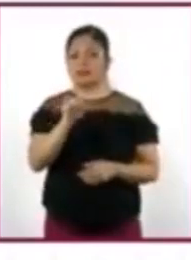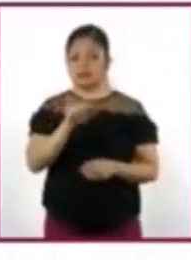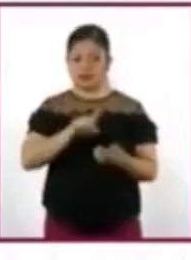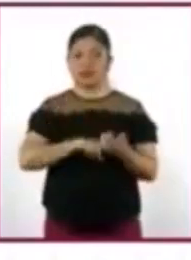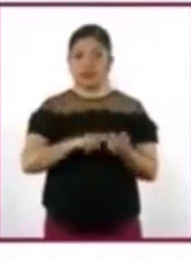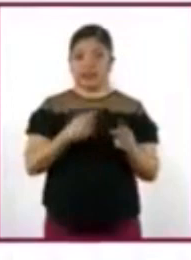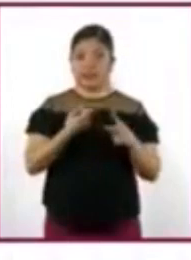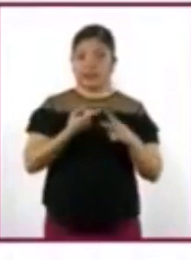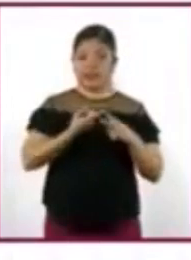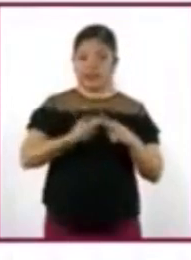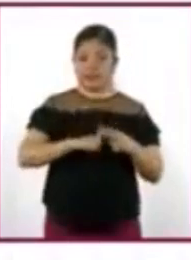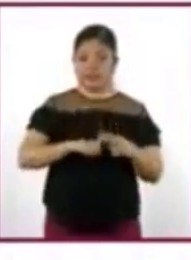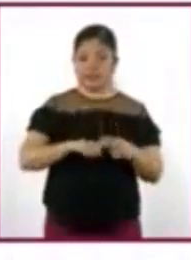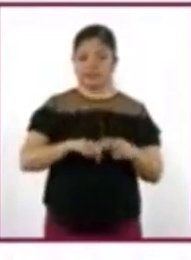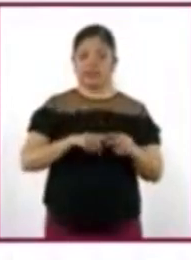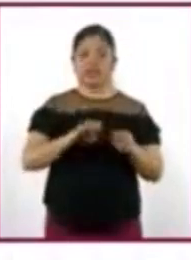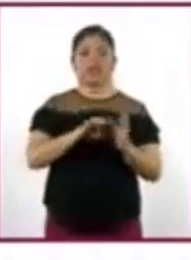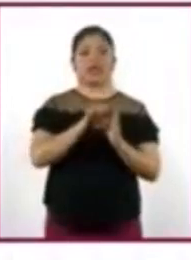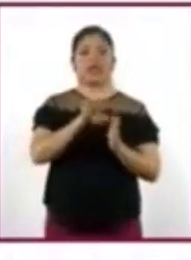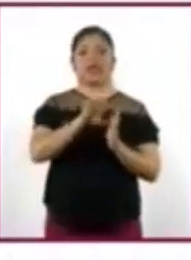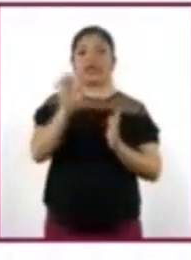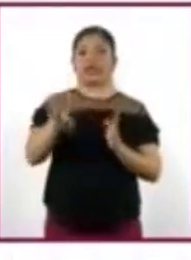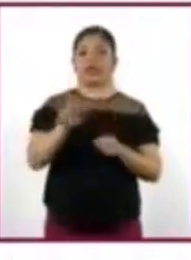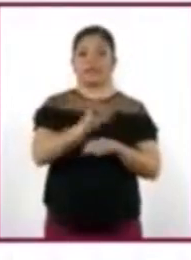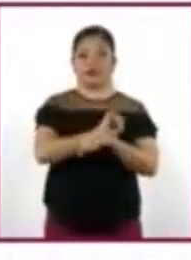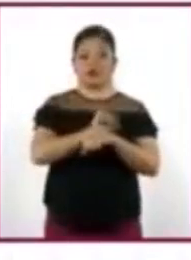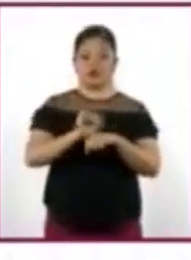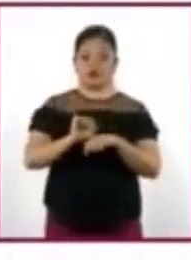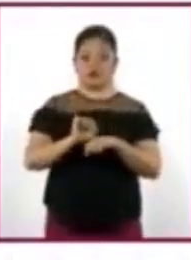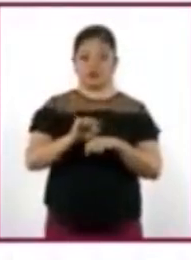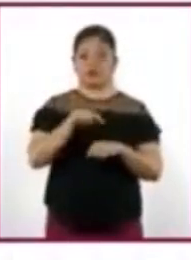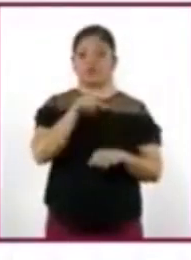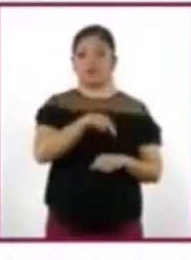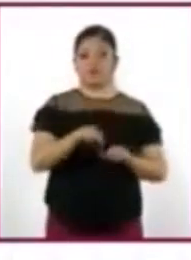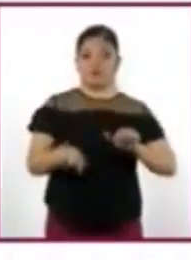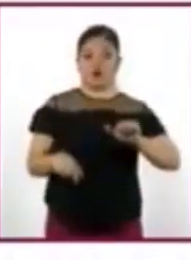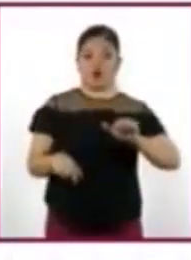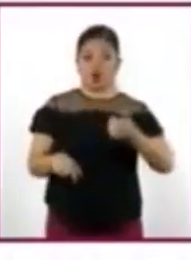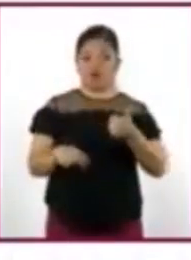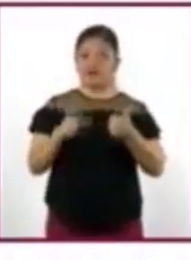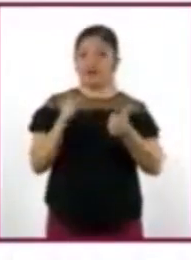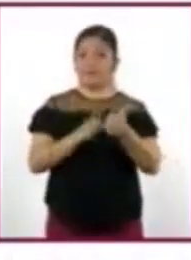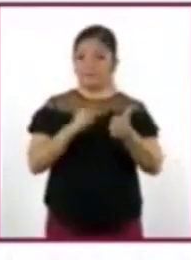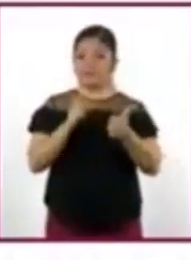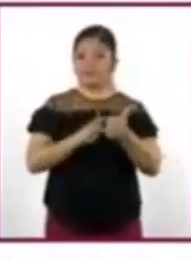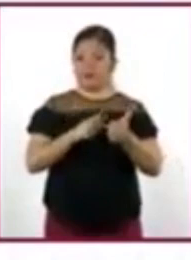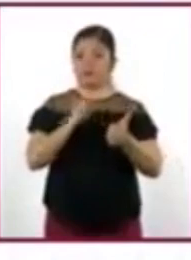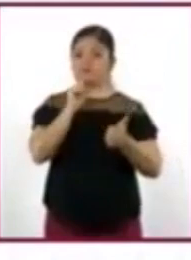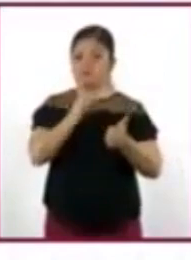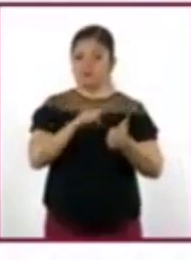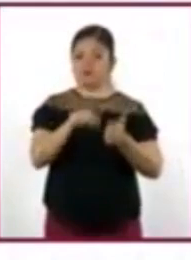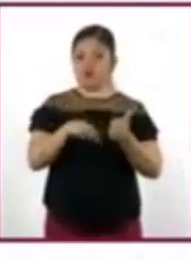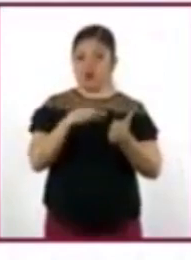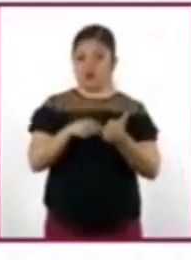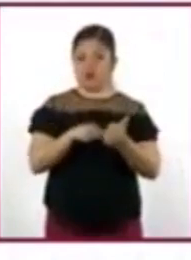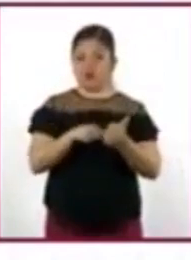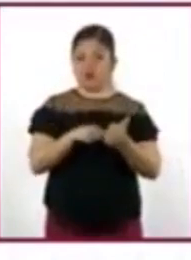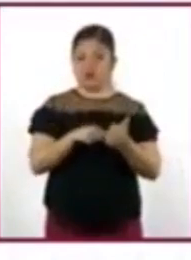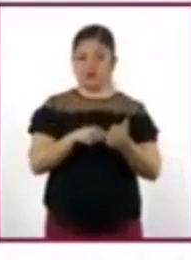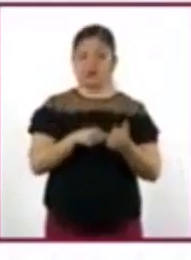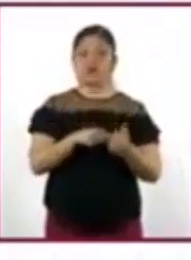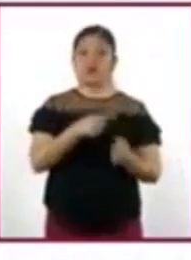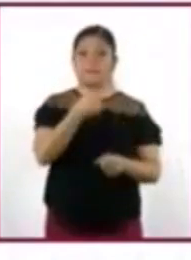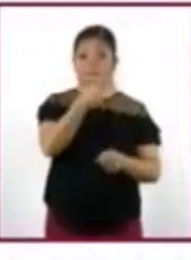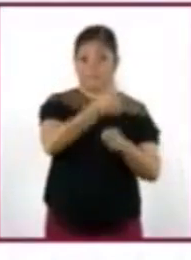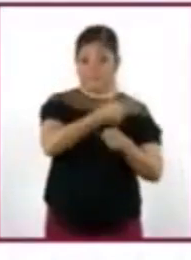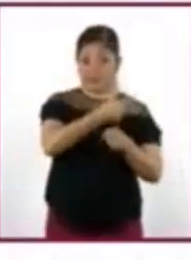con un ejemplo sencillo. Cada término de la sucesión es 11 veces el lugar que ocupa. Entonces, el